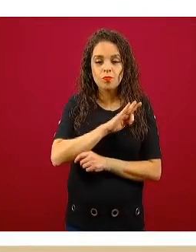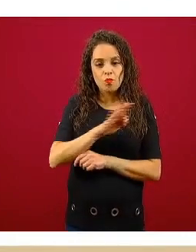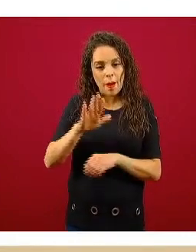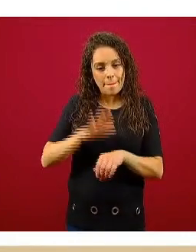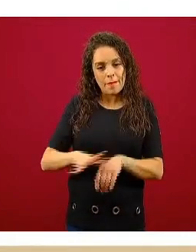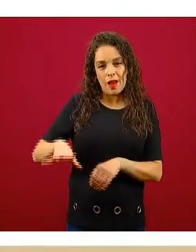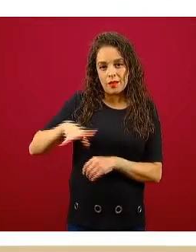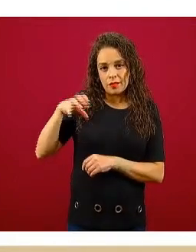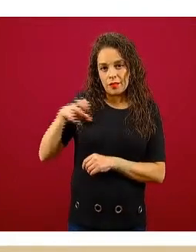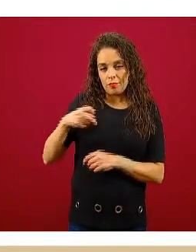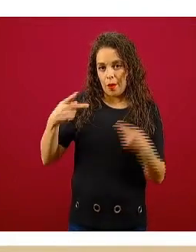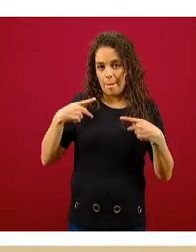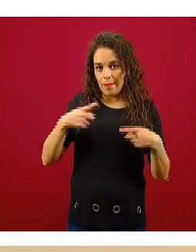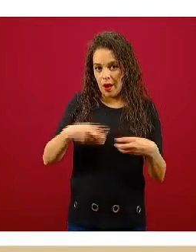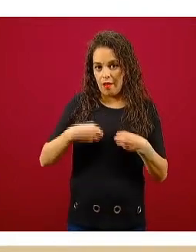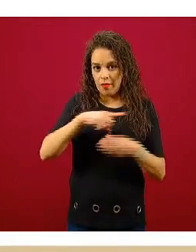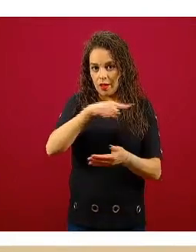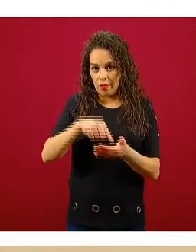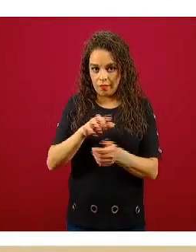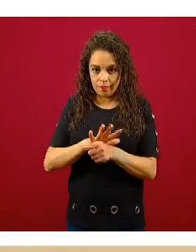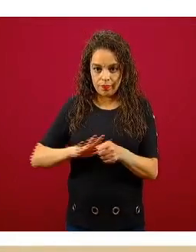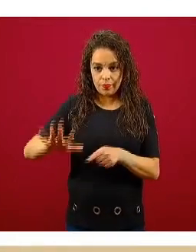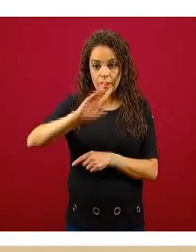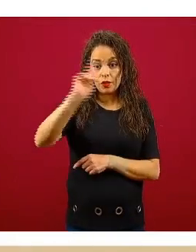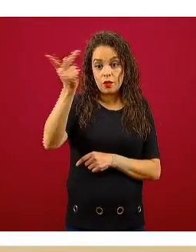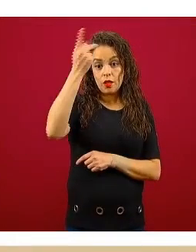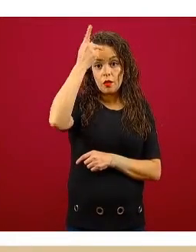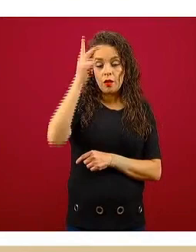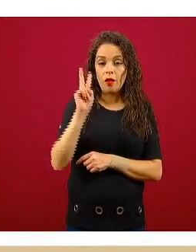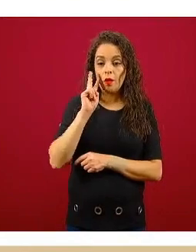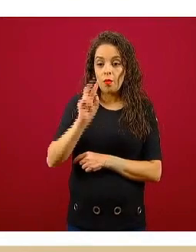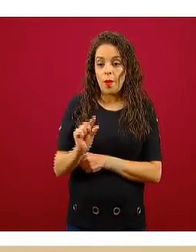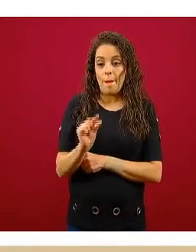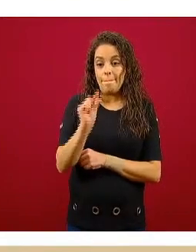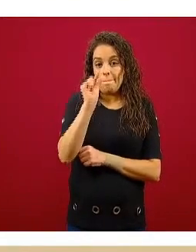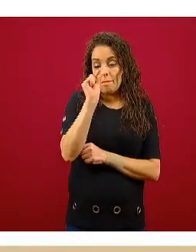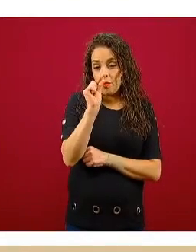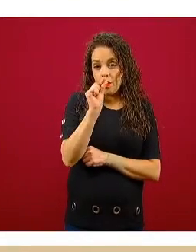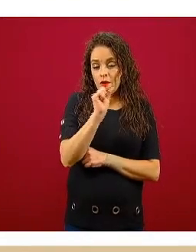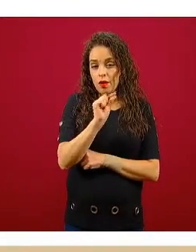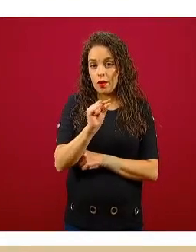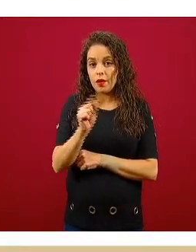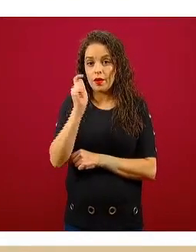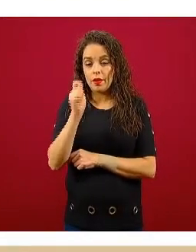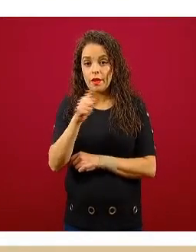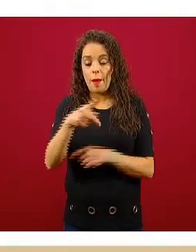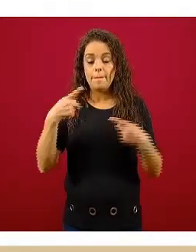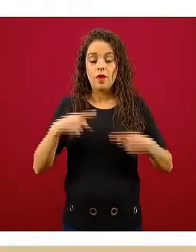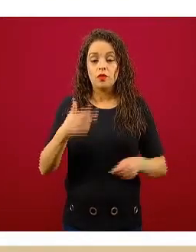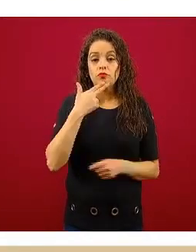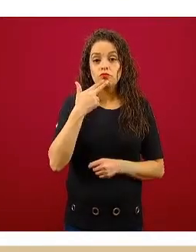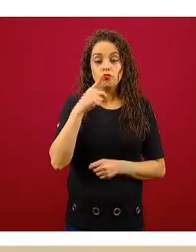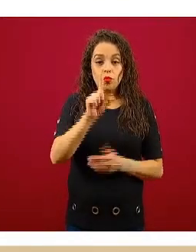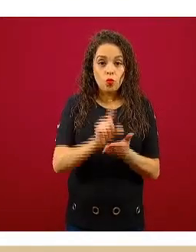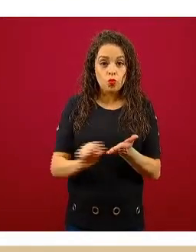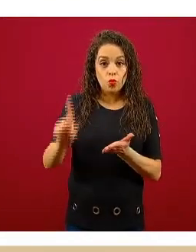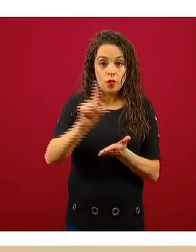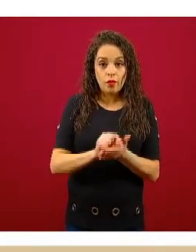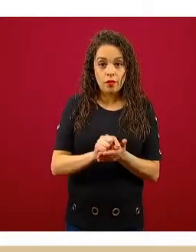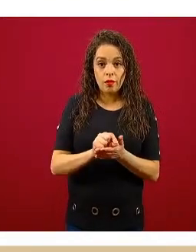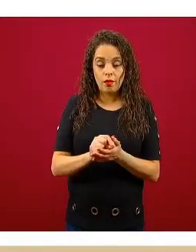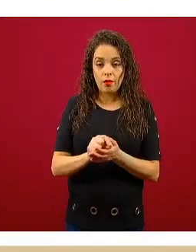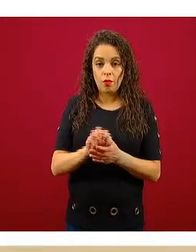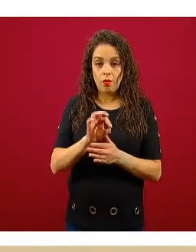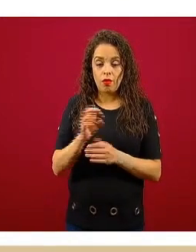mayor esfuerzo. En San Luis Potosí se nota un pequeño repunte entre los usuarios de Twitter en los